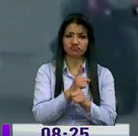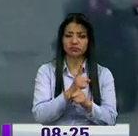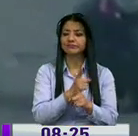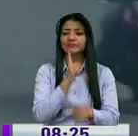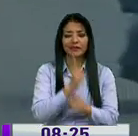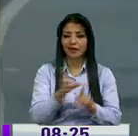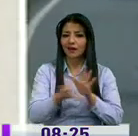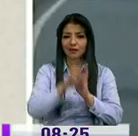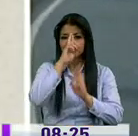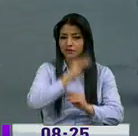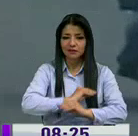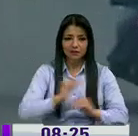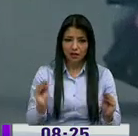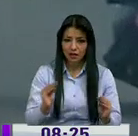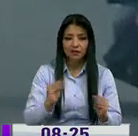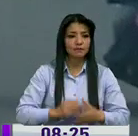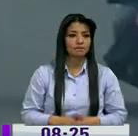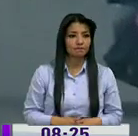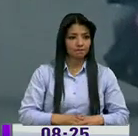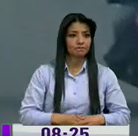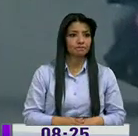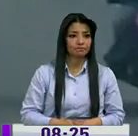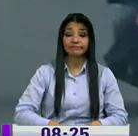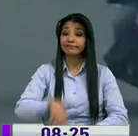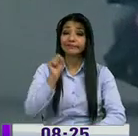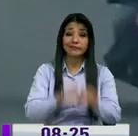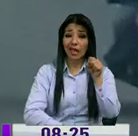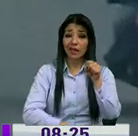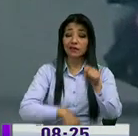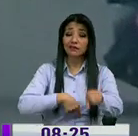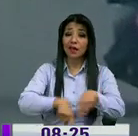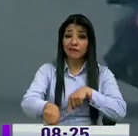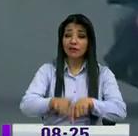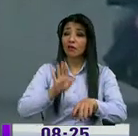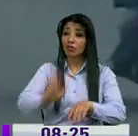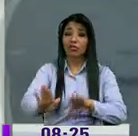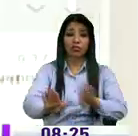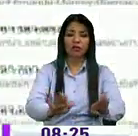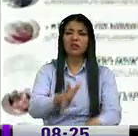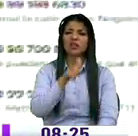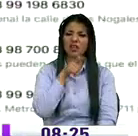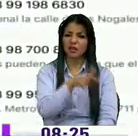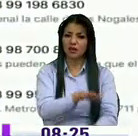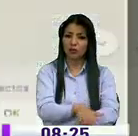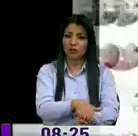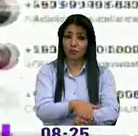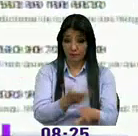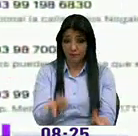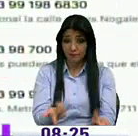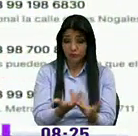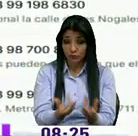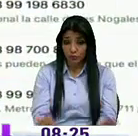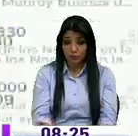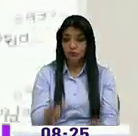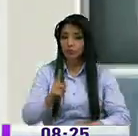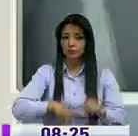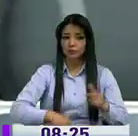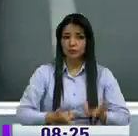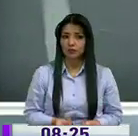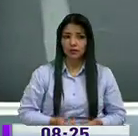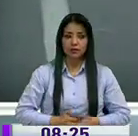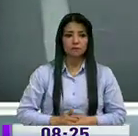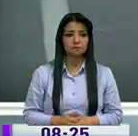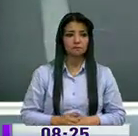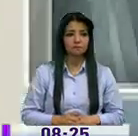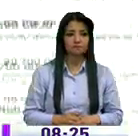gana. Y creen que dañando el tráfico de la ciudad, los que ocasionan esto, paga exacto. Se va a conseguir, vamos a encontrar mejores